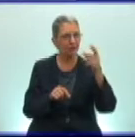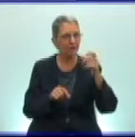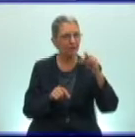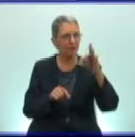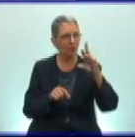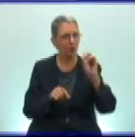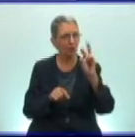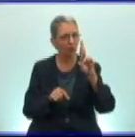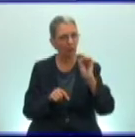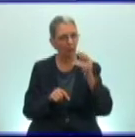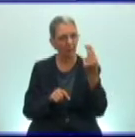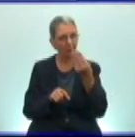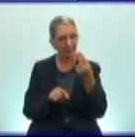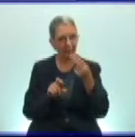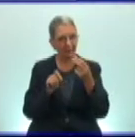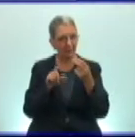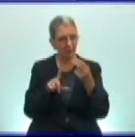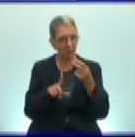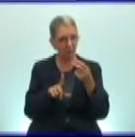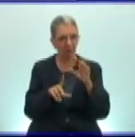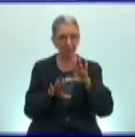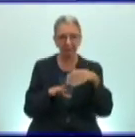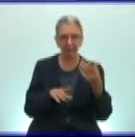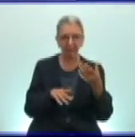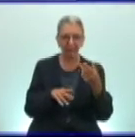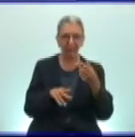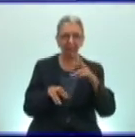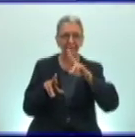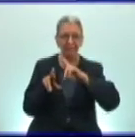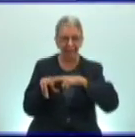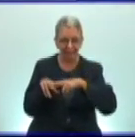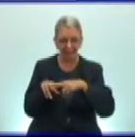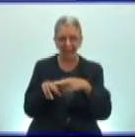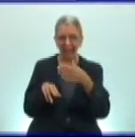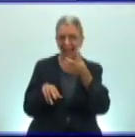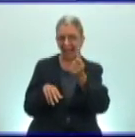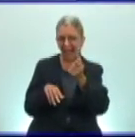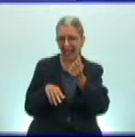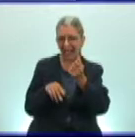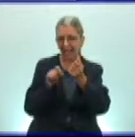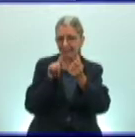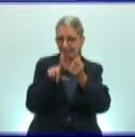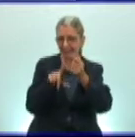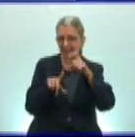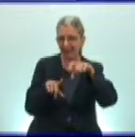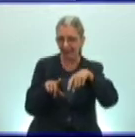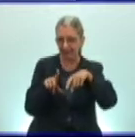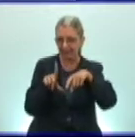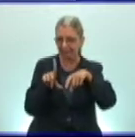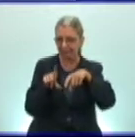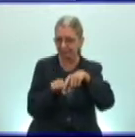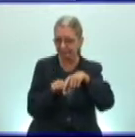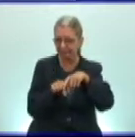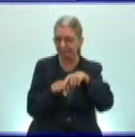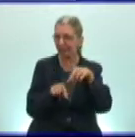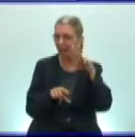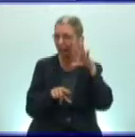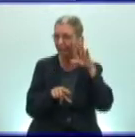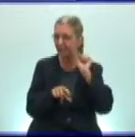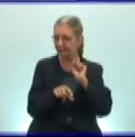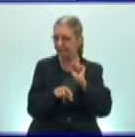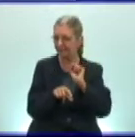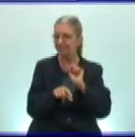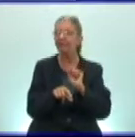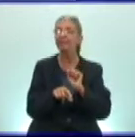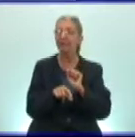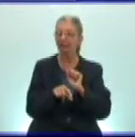se representa su símbolo como Ag. Importante, e insisto en esto, que la primera letra siempre